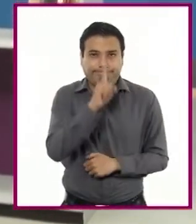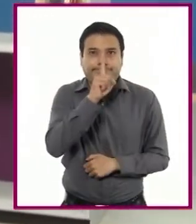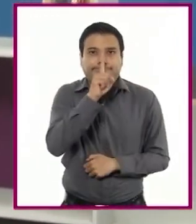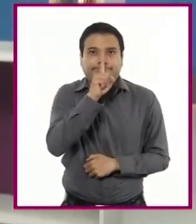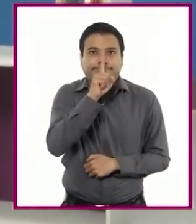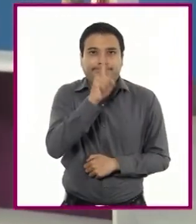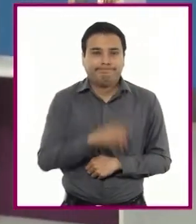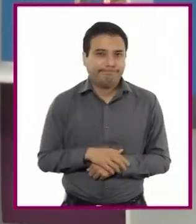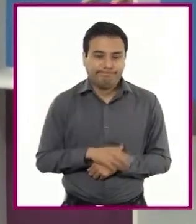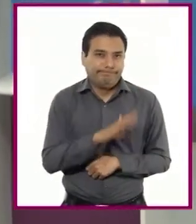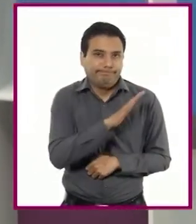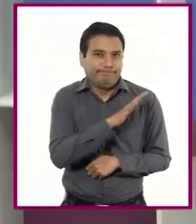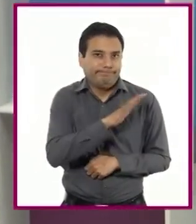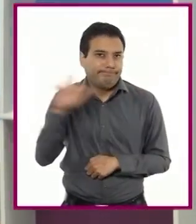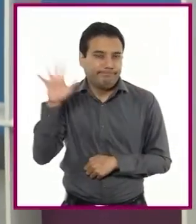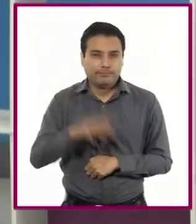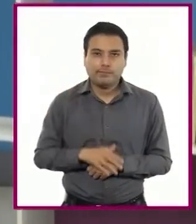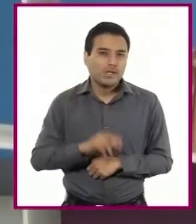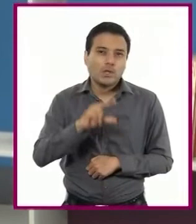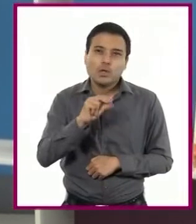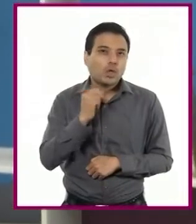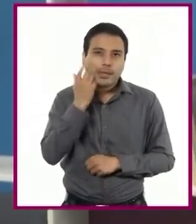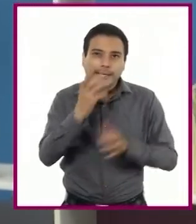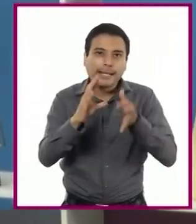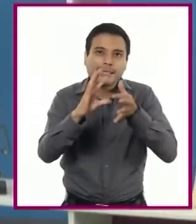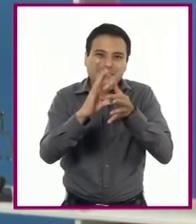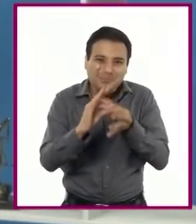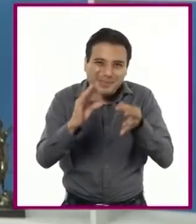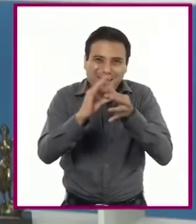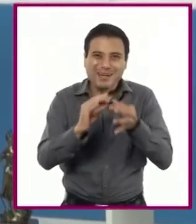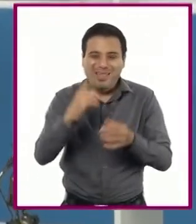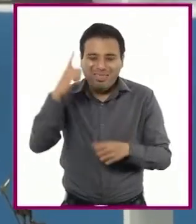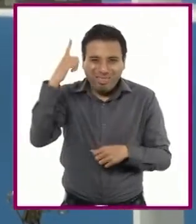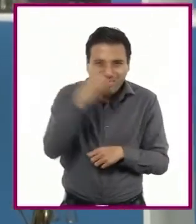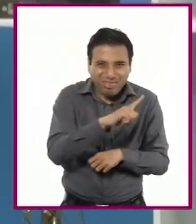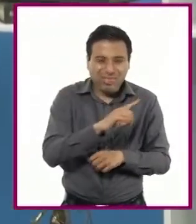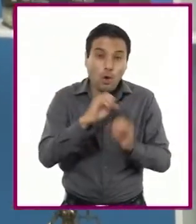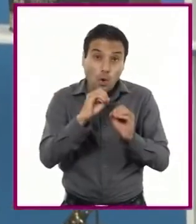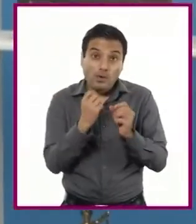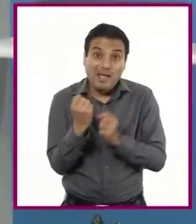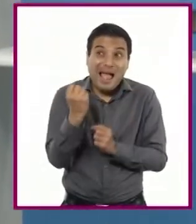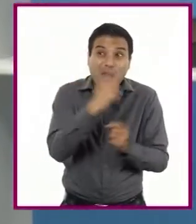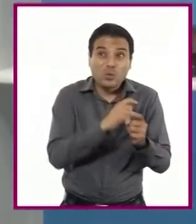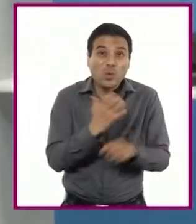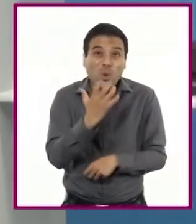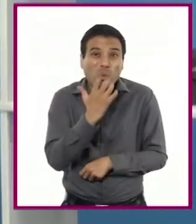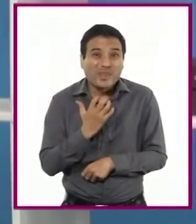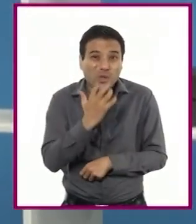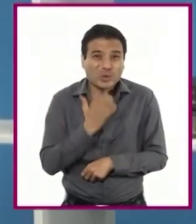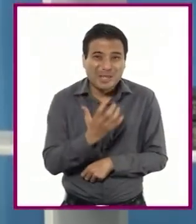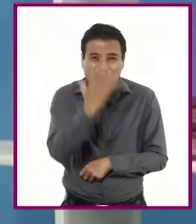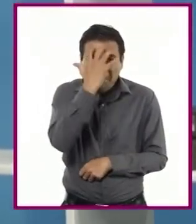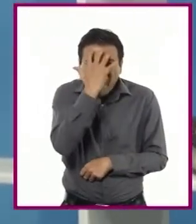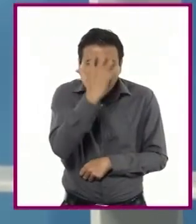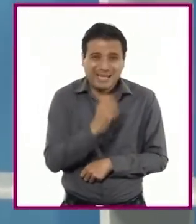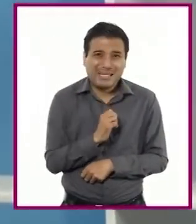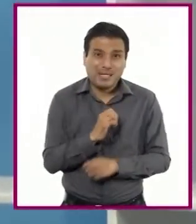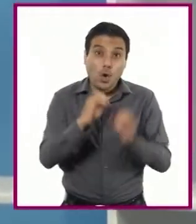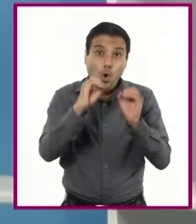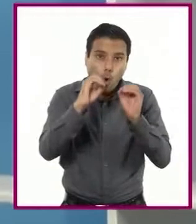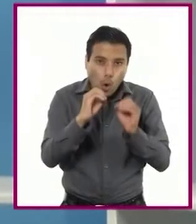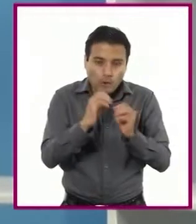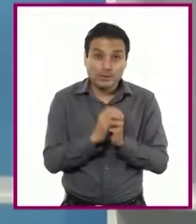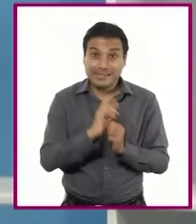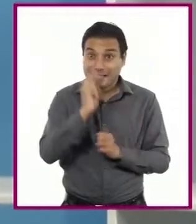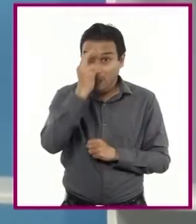Algunos no querían revelar sus horrores. Otros tenían vergüenza y había quienes intentaban reprimir